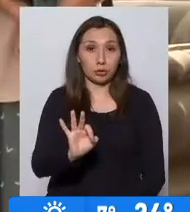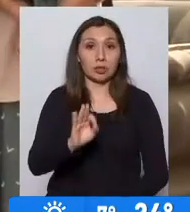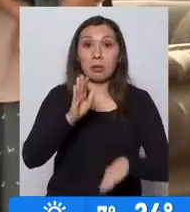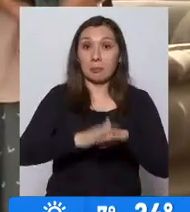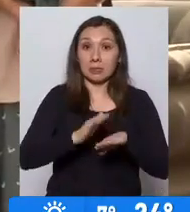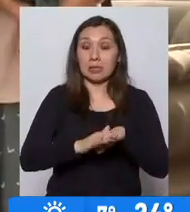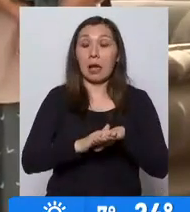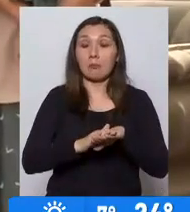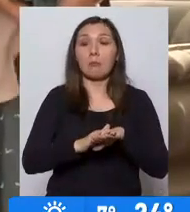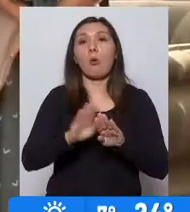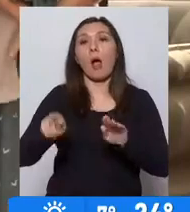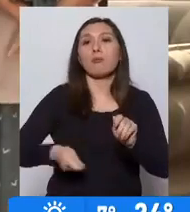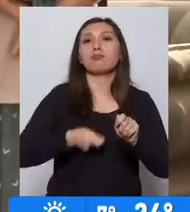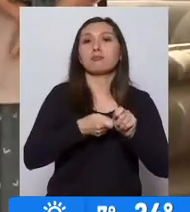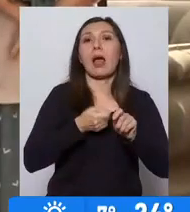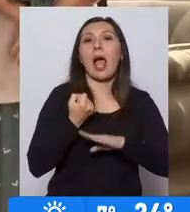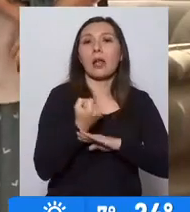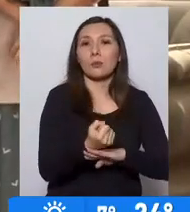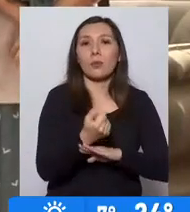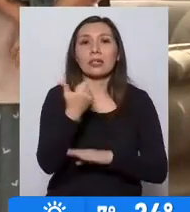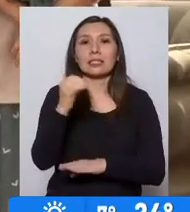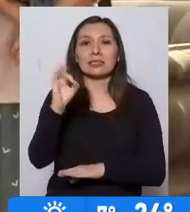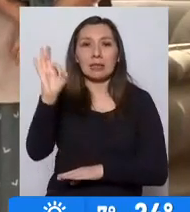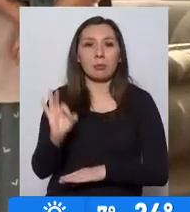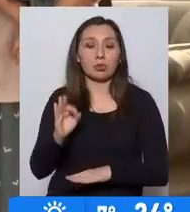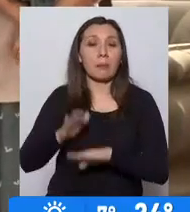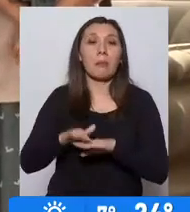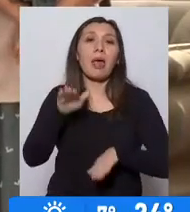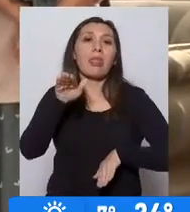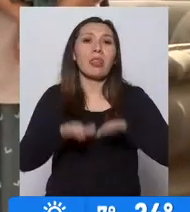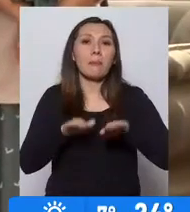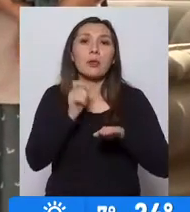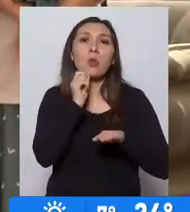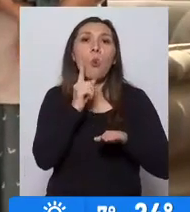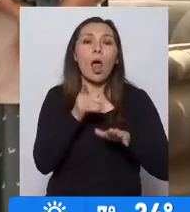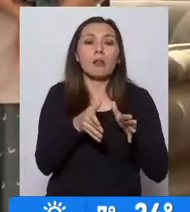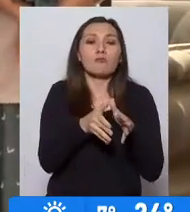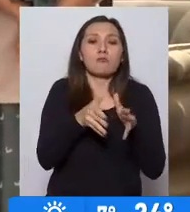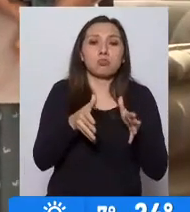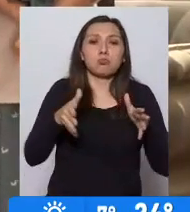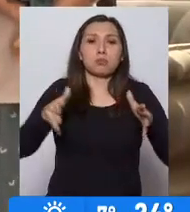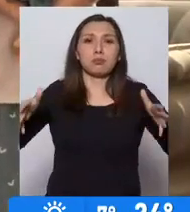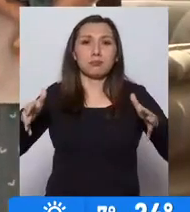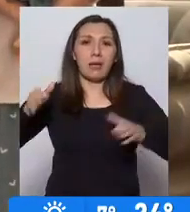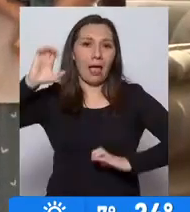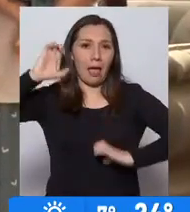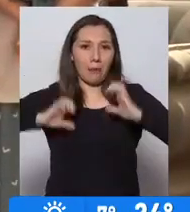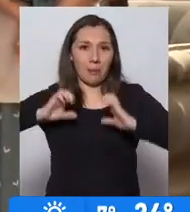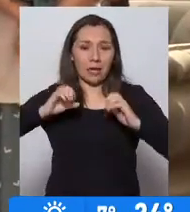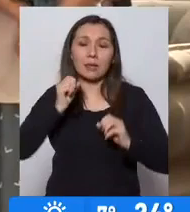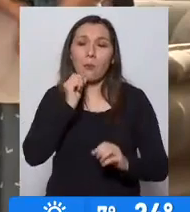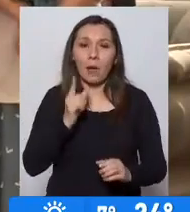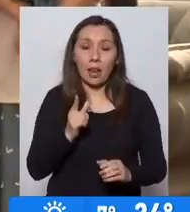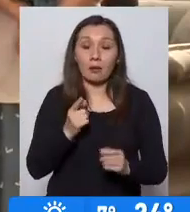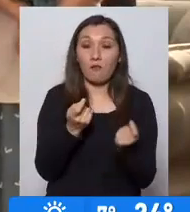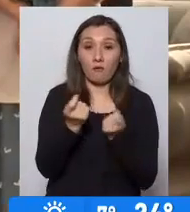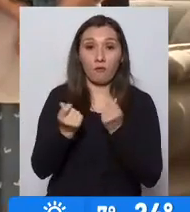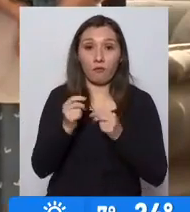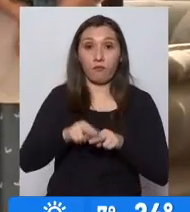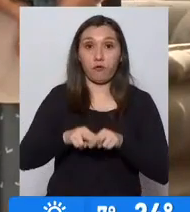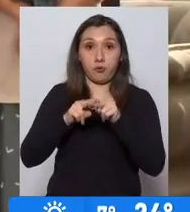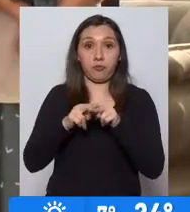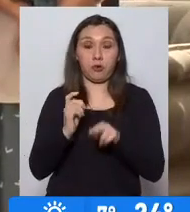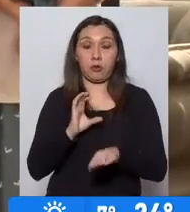del préstamo hasta el 60% del préstamo, dependiendo el tamaño de la empresa. Los montos, como